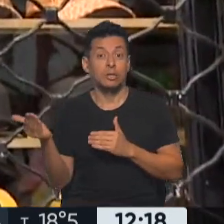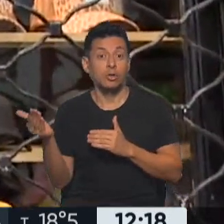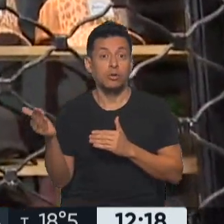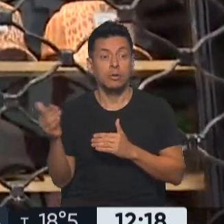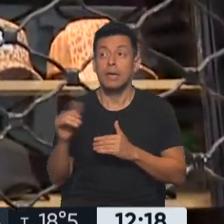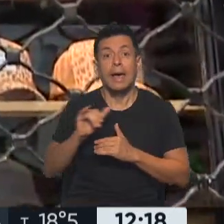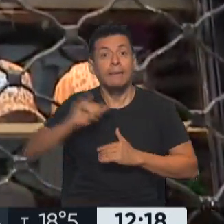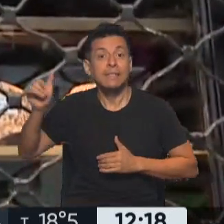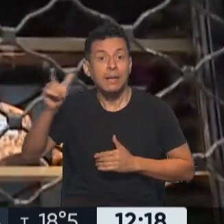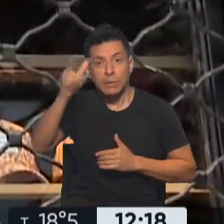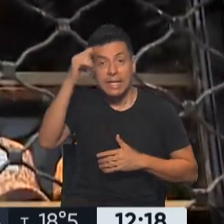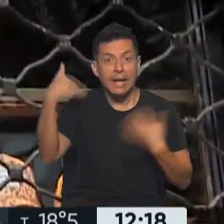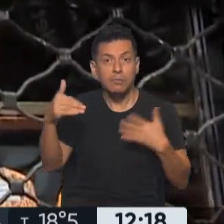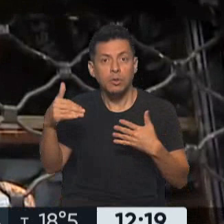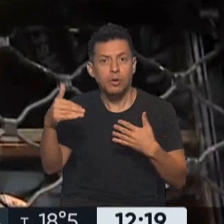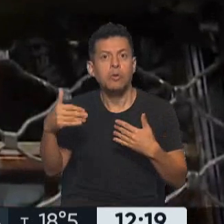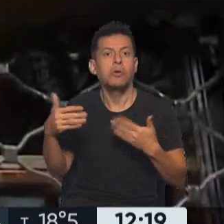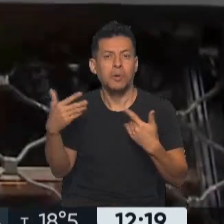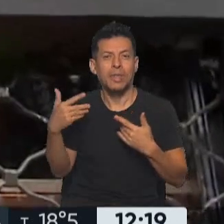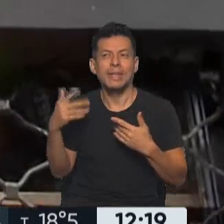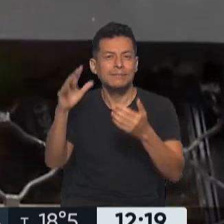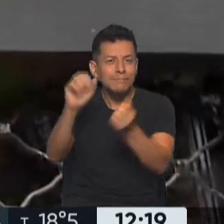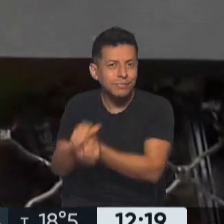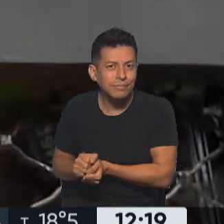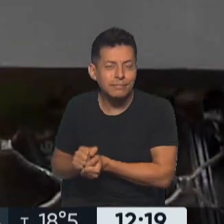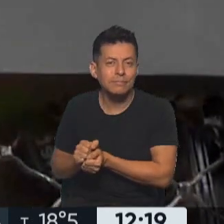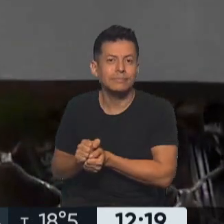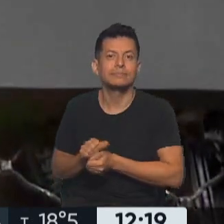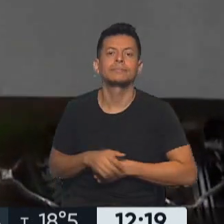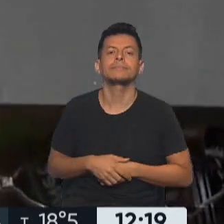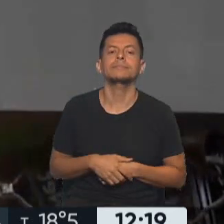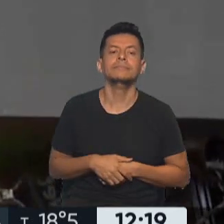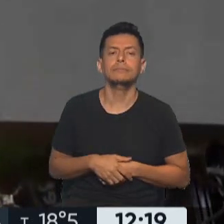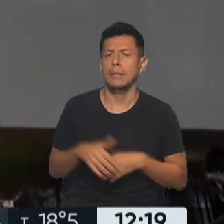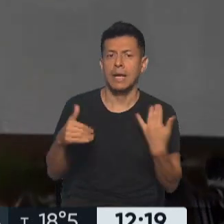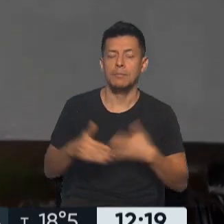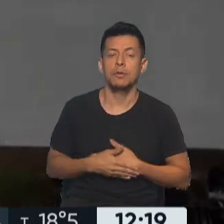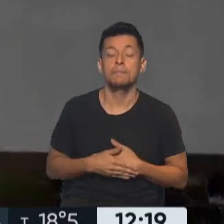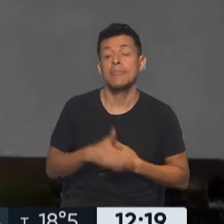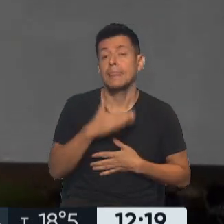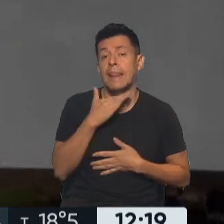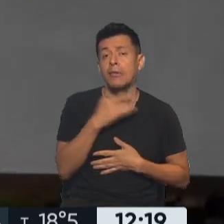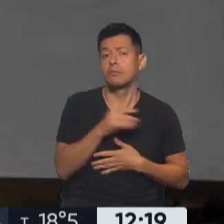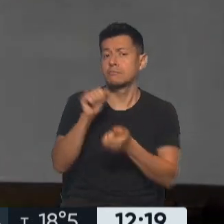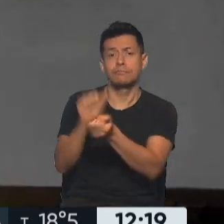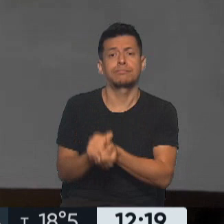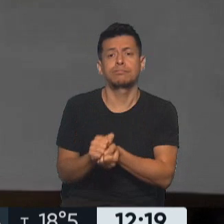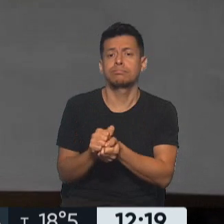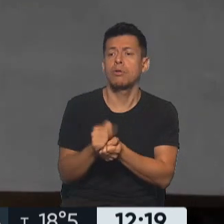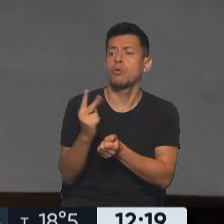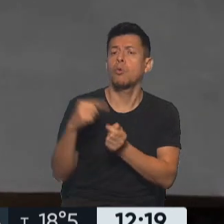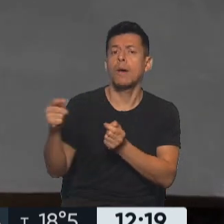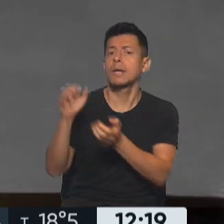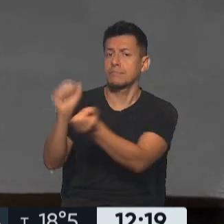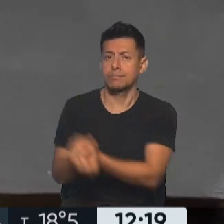avisándole a la policía, permitió desbaratar el hecho relativamente rápido. El delincuente fue detenido a 2 cuadras